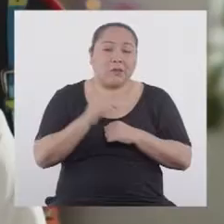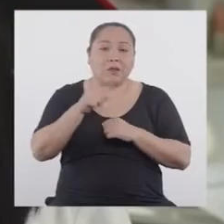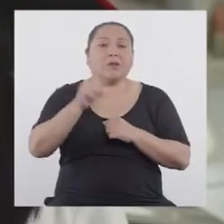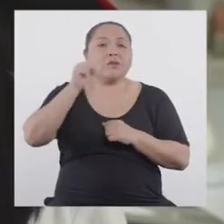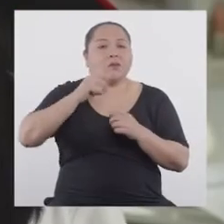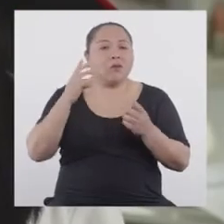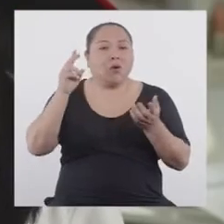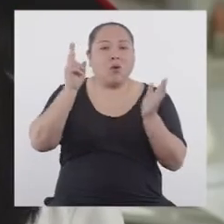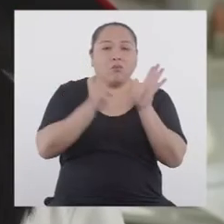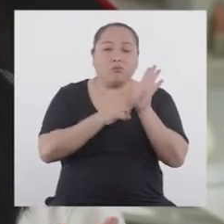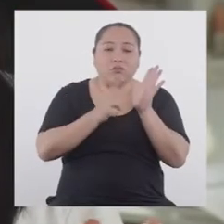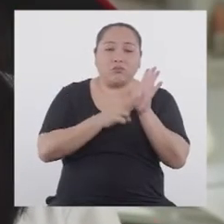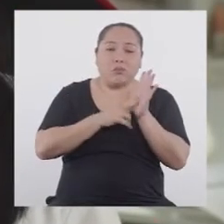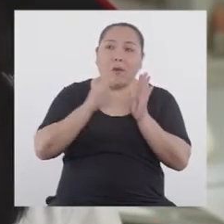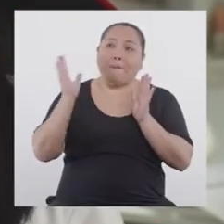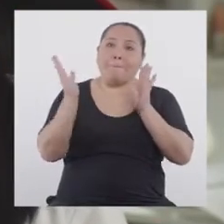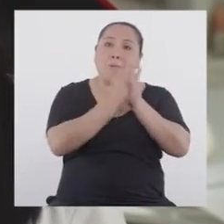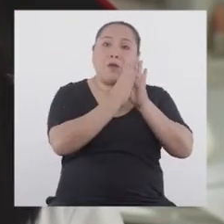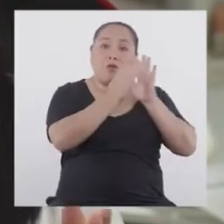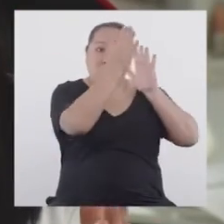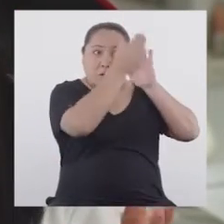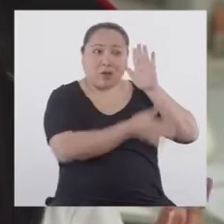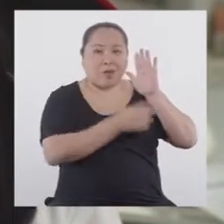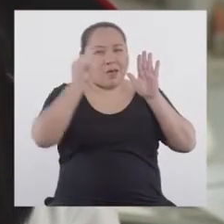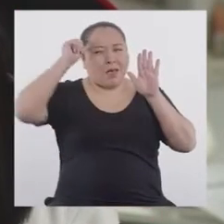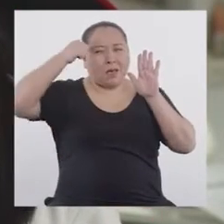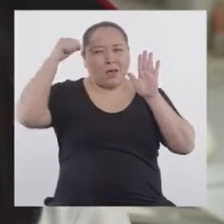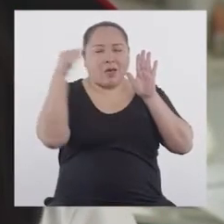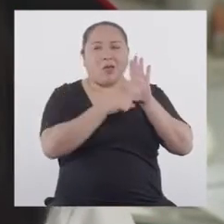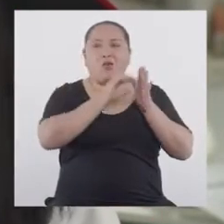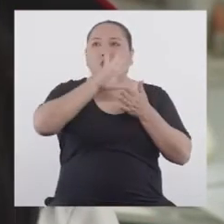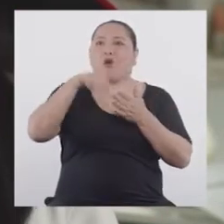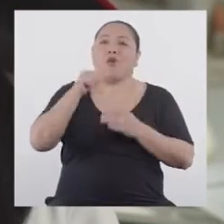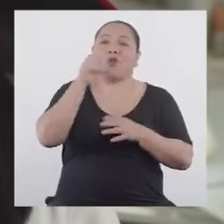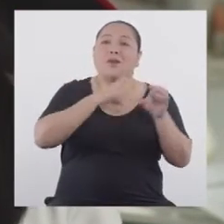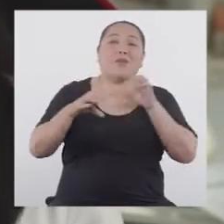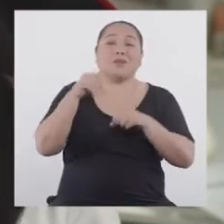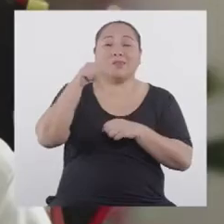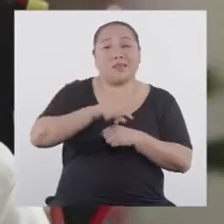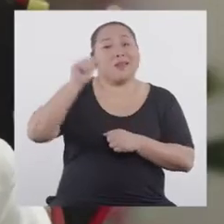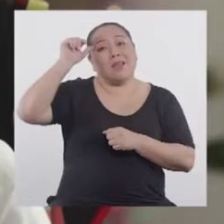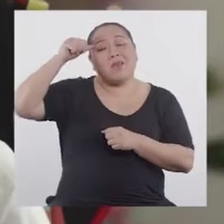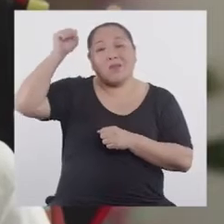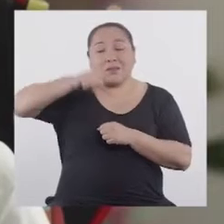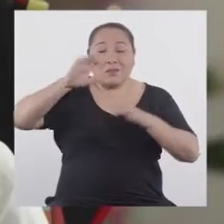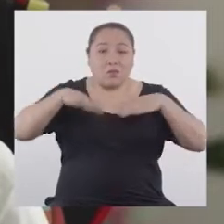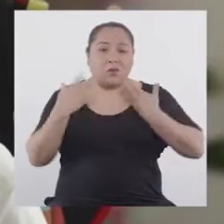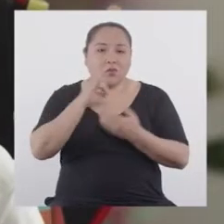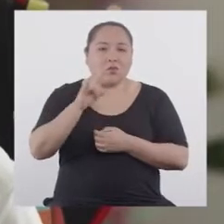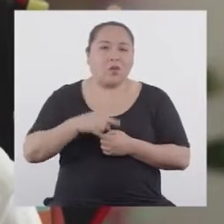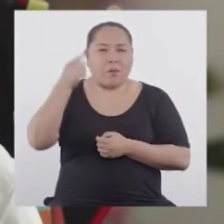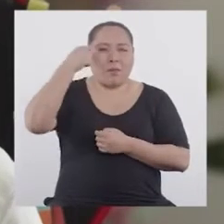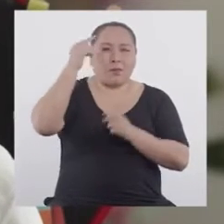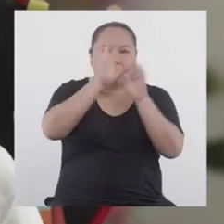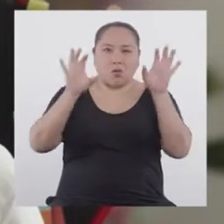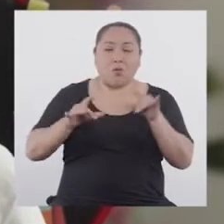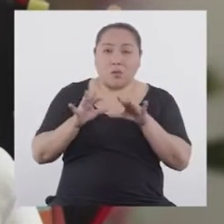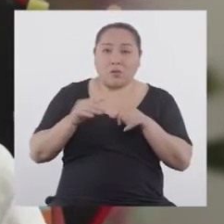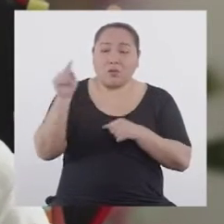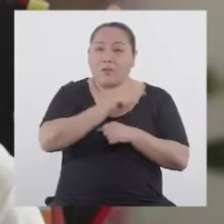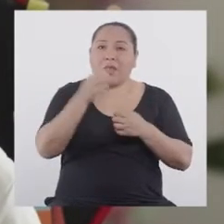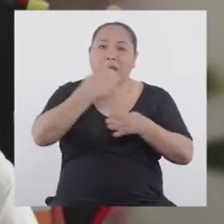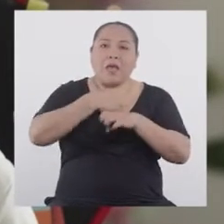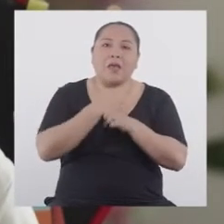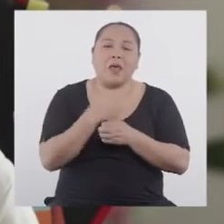la pena. Si lo imprimes y lo pegas en tu pared, te servirá como recordatorio de todo lo que debes hacer. Recuerda que puedes usar el pensamiento